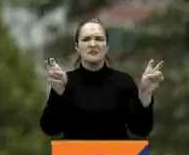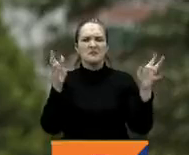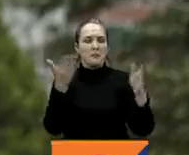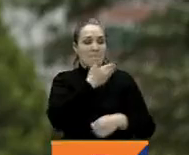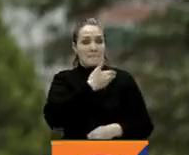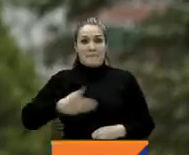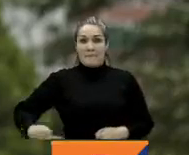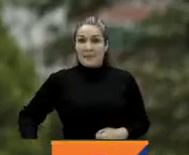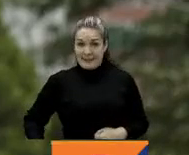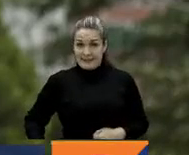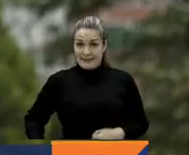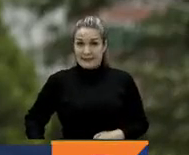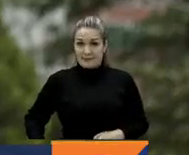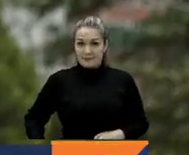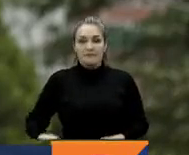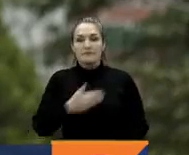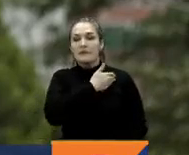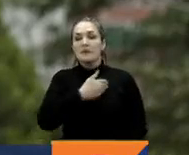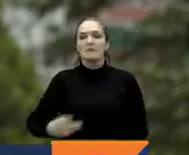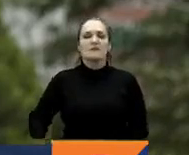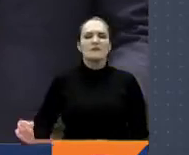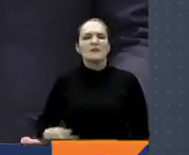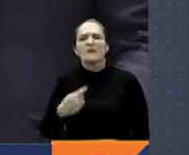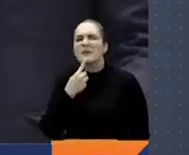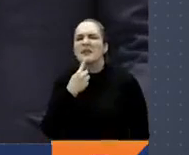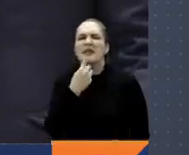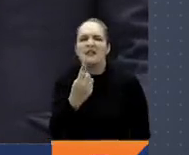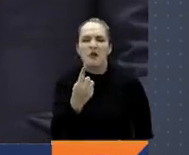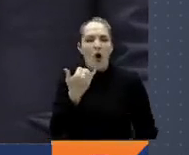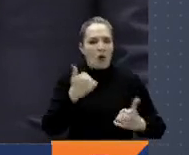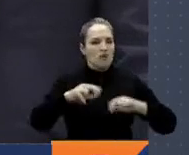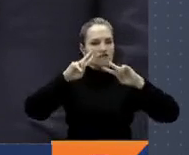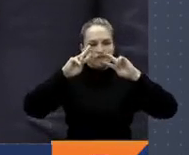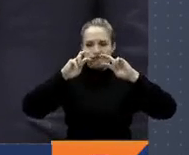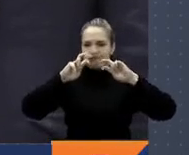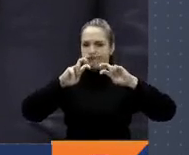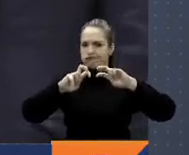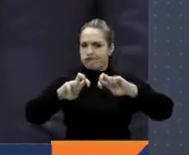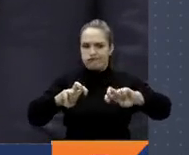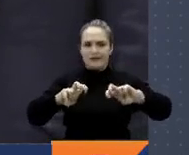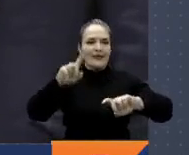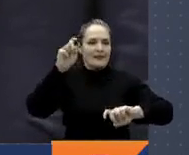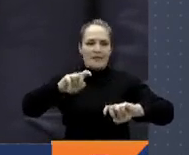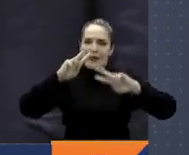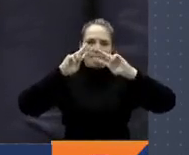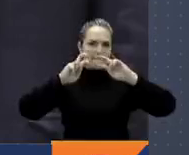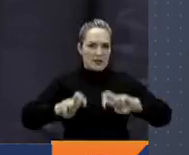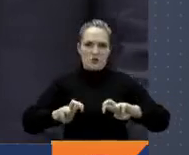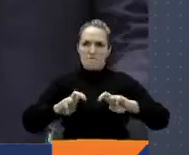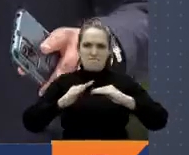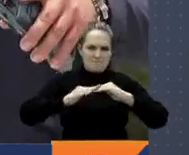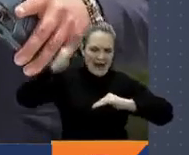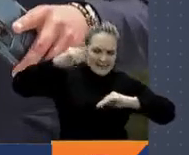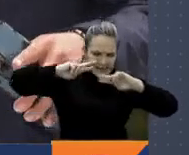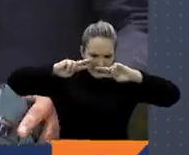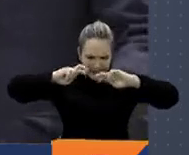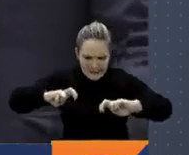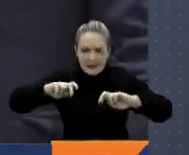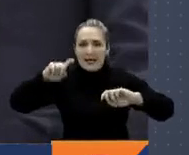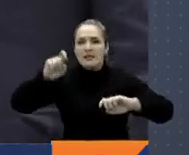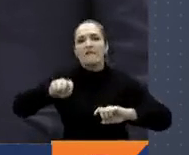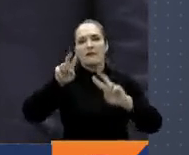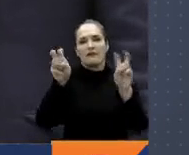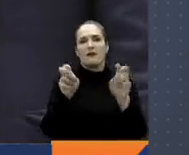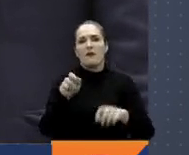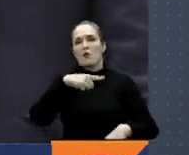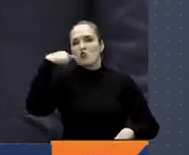dice que se tiene precisamente que avanzar las investigaciones en cuanto a la fiscalía general la relación frente a este